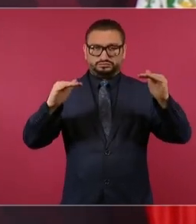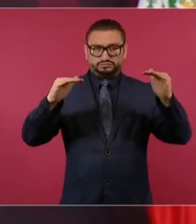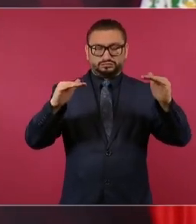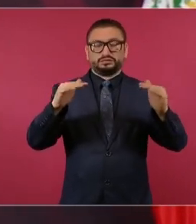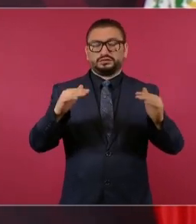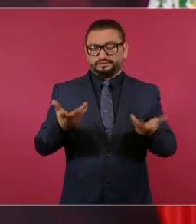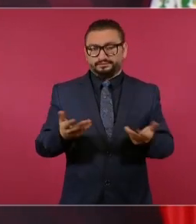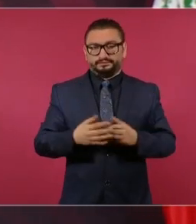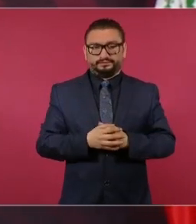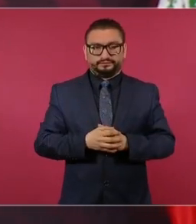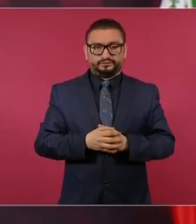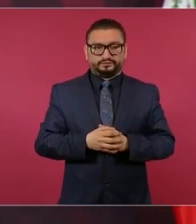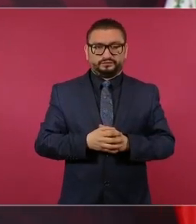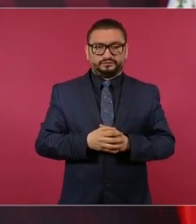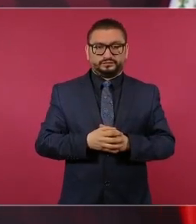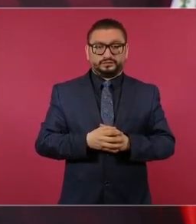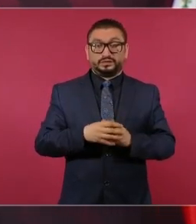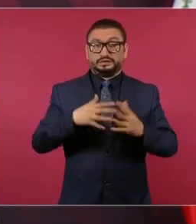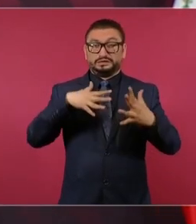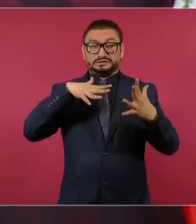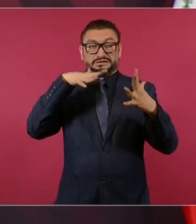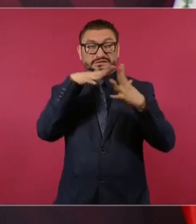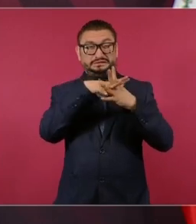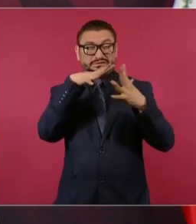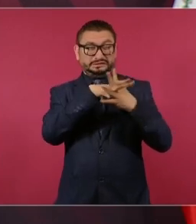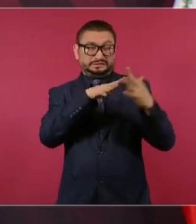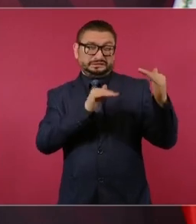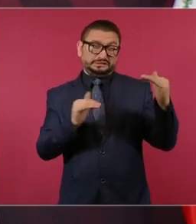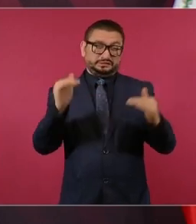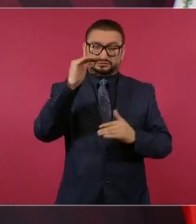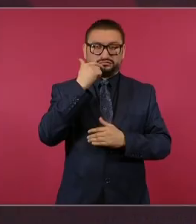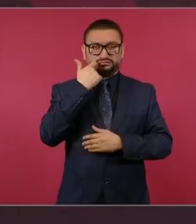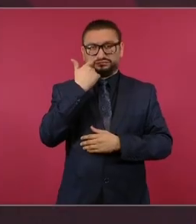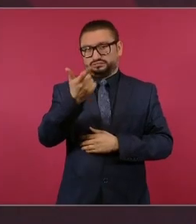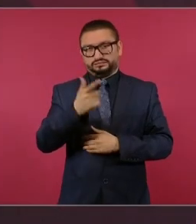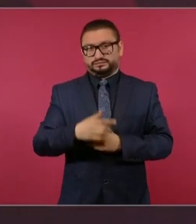menos hegemonía bélica.